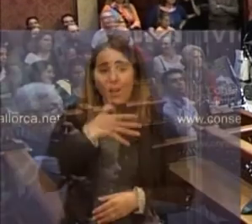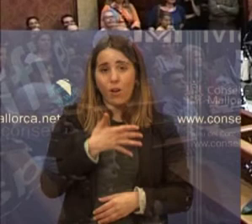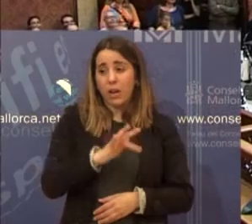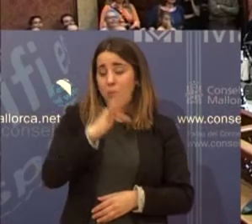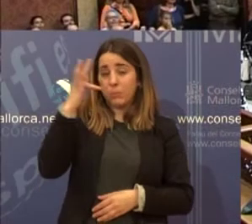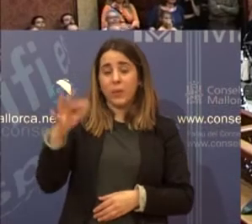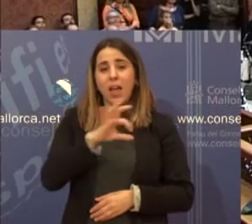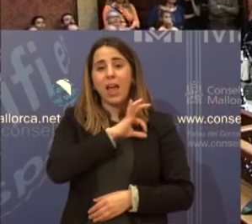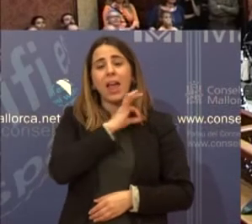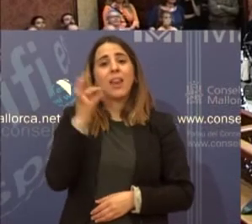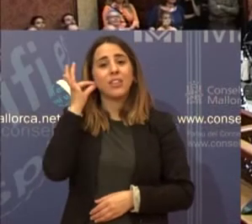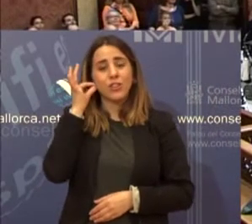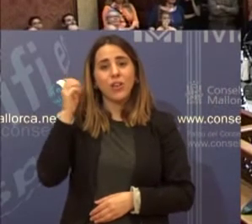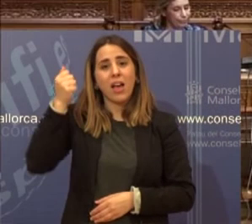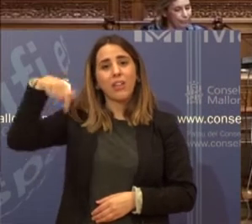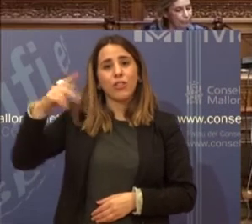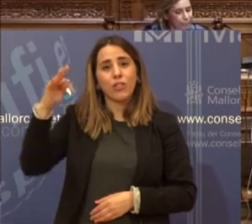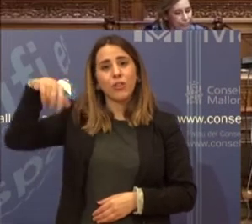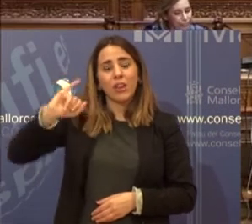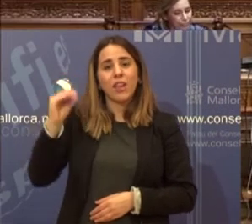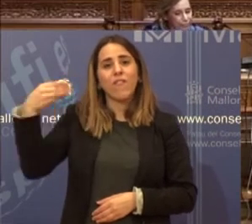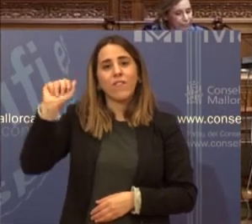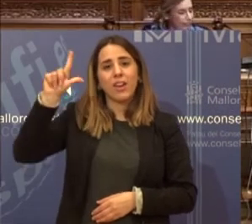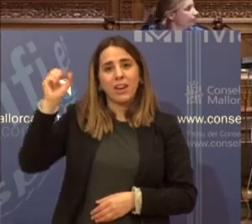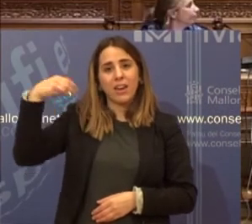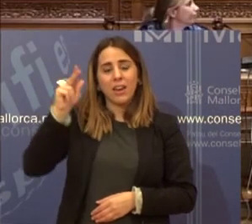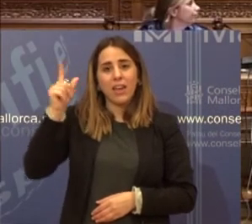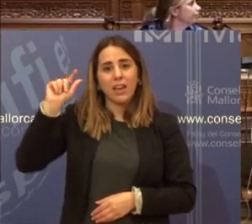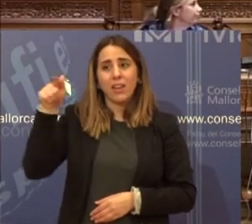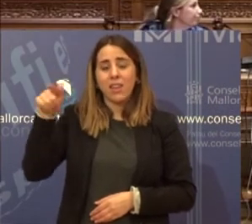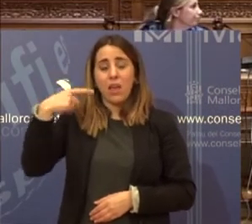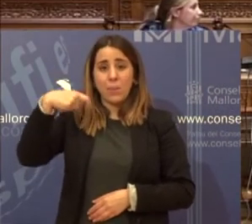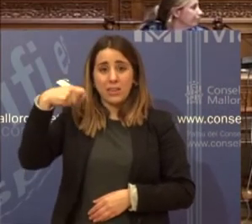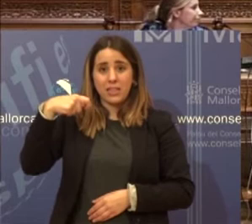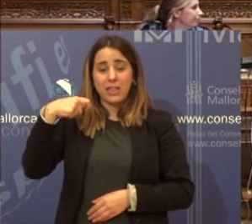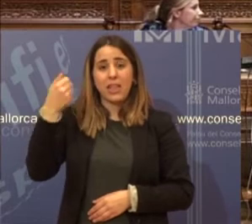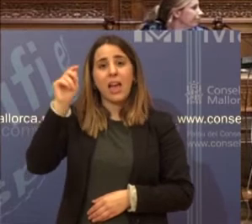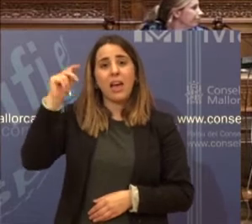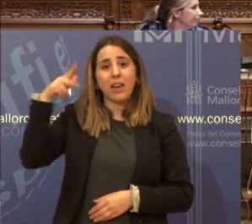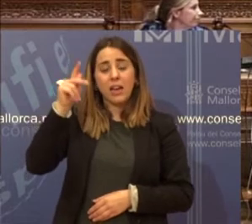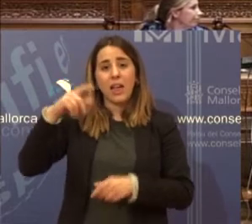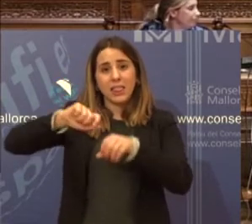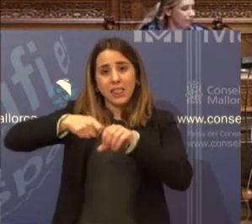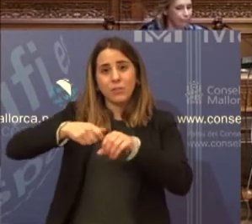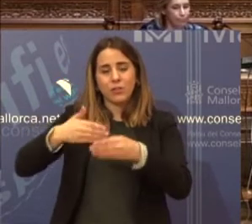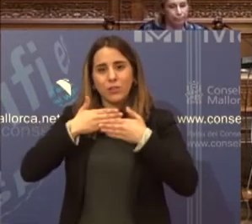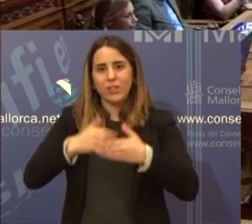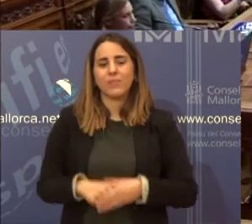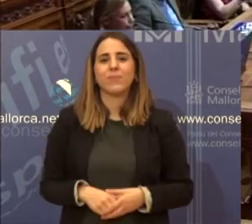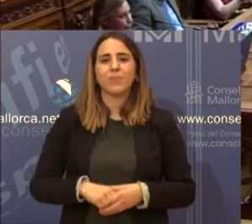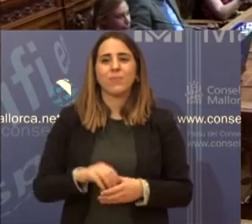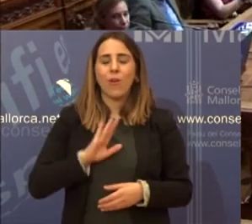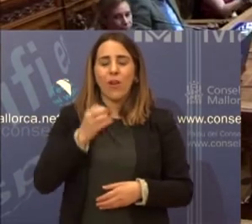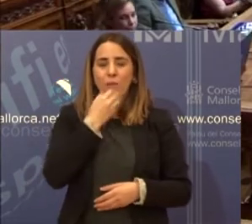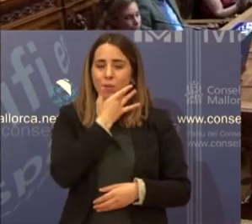I ara vos parlarà la senyora Antònia Balaguer, que és presidenta d'Arca Taps Solidaris. Hola,